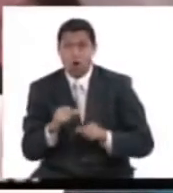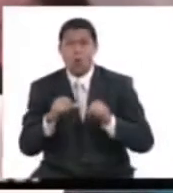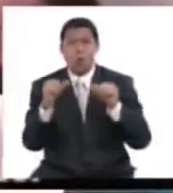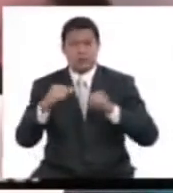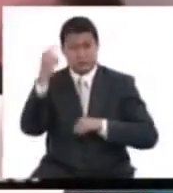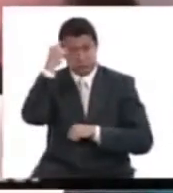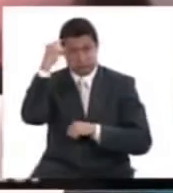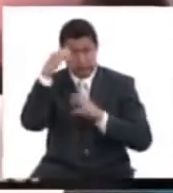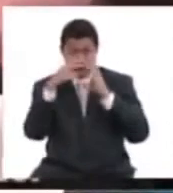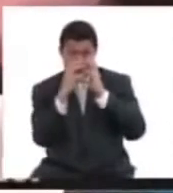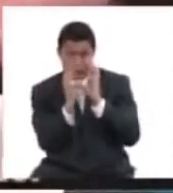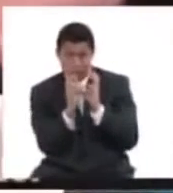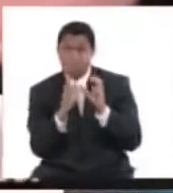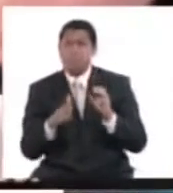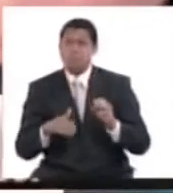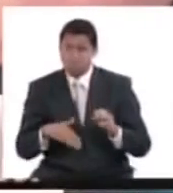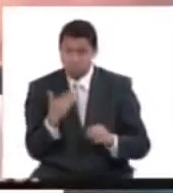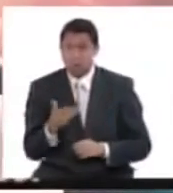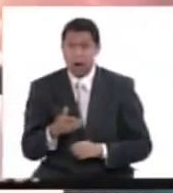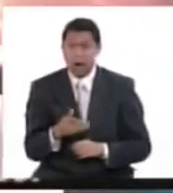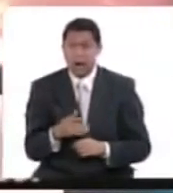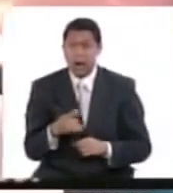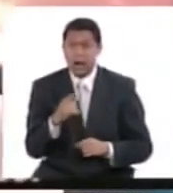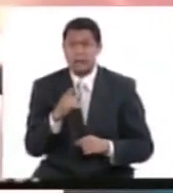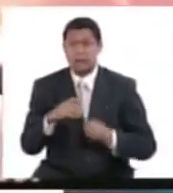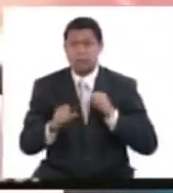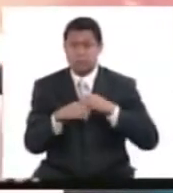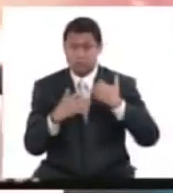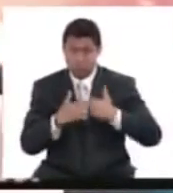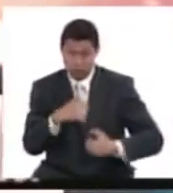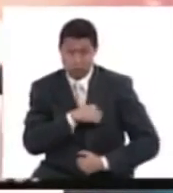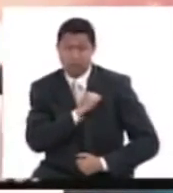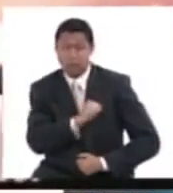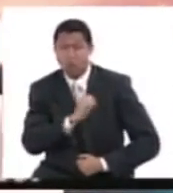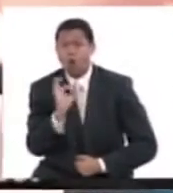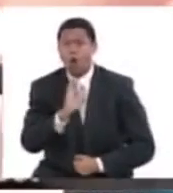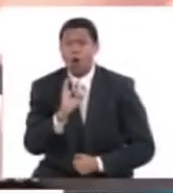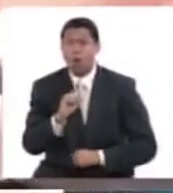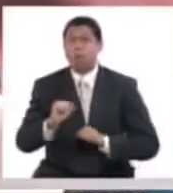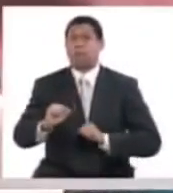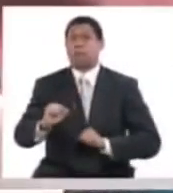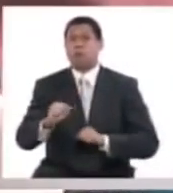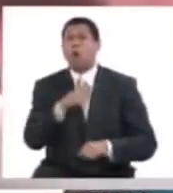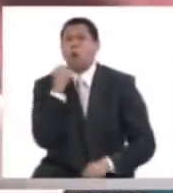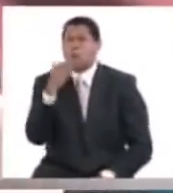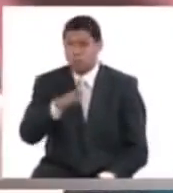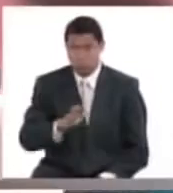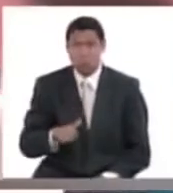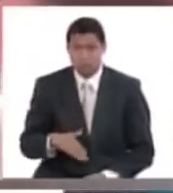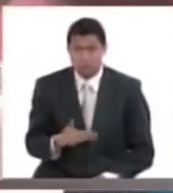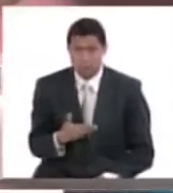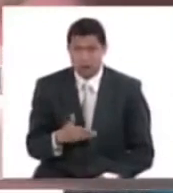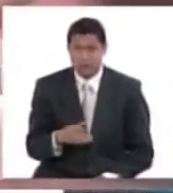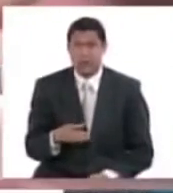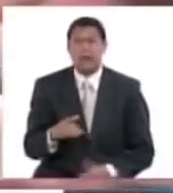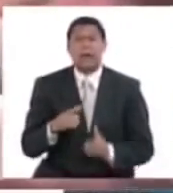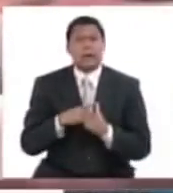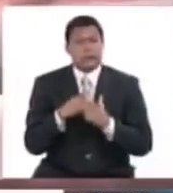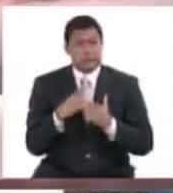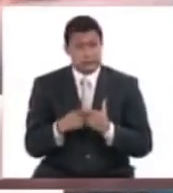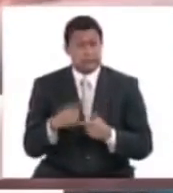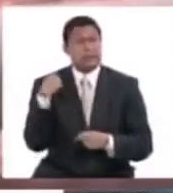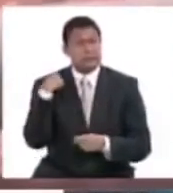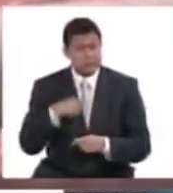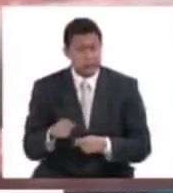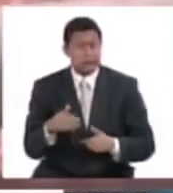sistema nervioso, puede producir lesiones cardíacas, parálisis o incluso la muerte. Es por ello que se